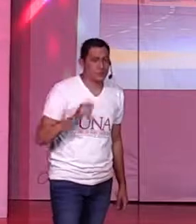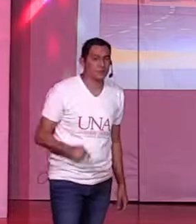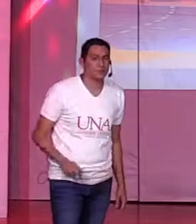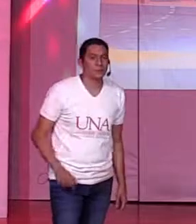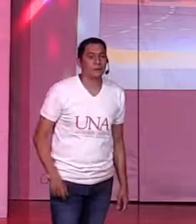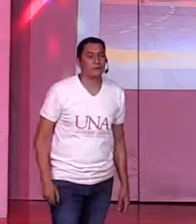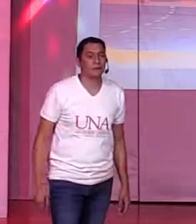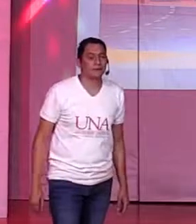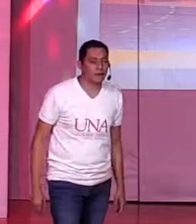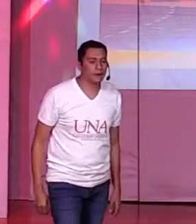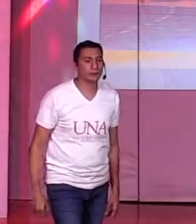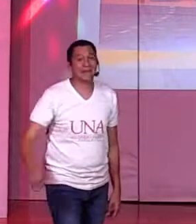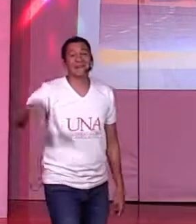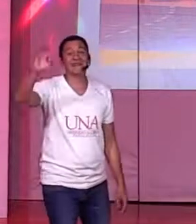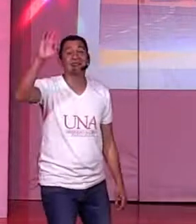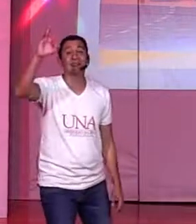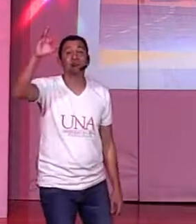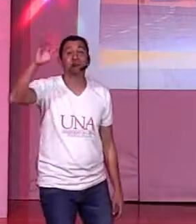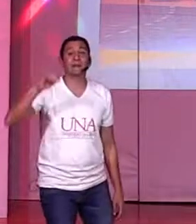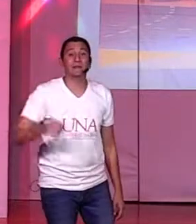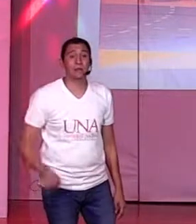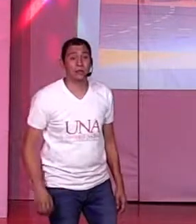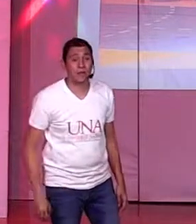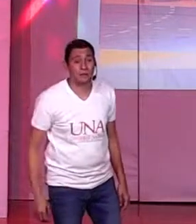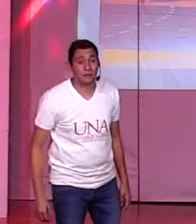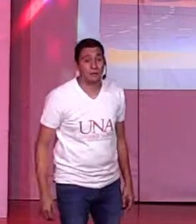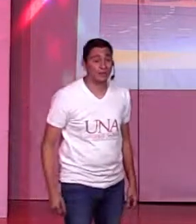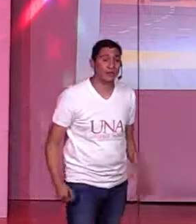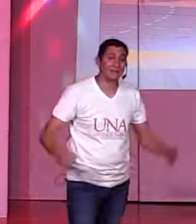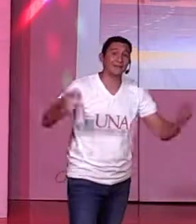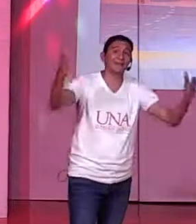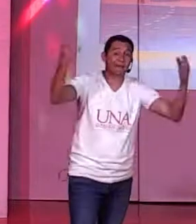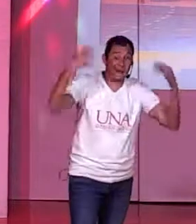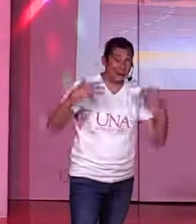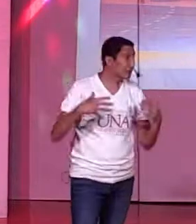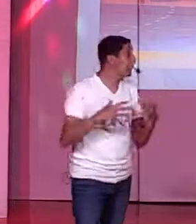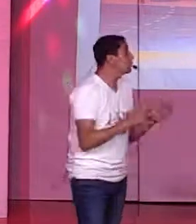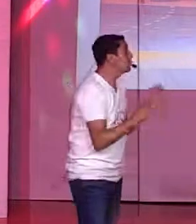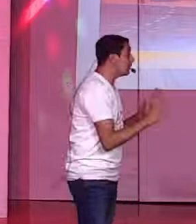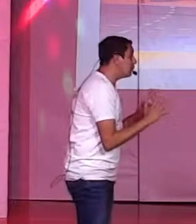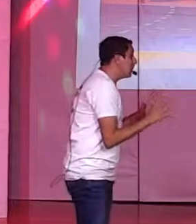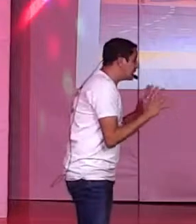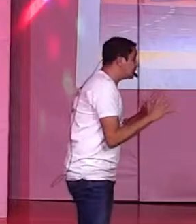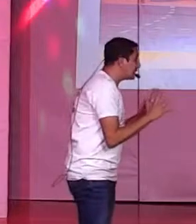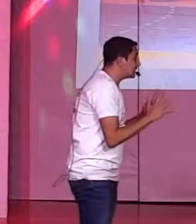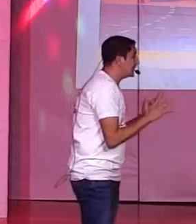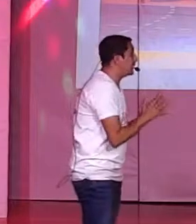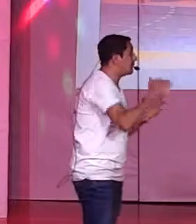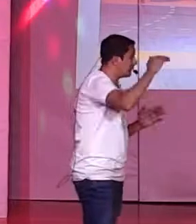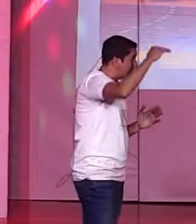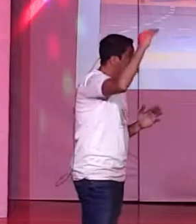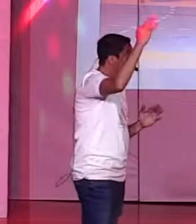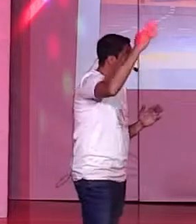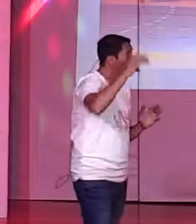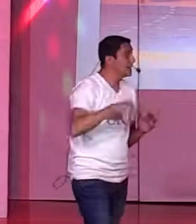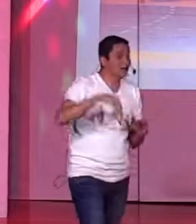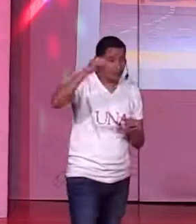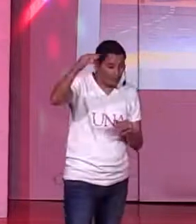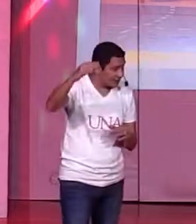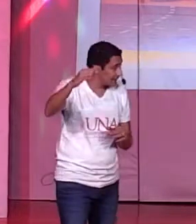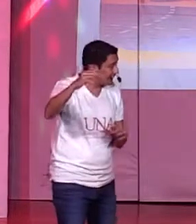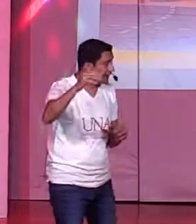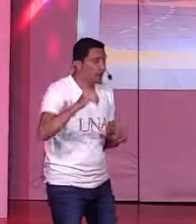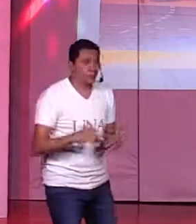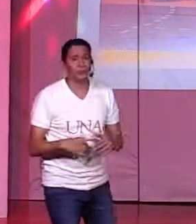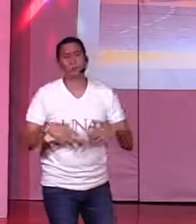como participación relevante. Perfecto. Está la tercera, que es por rendimiento académico, ¿verdad? Que si es, traes unas buenas notas, ¿verdad? Por buen estudiante. De 9 y